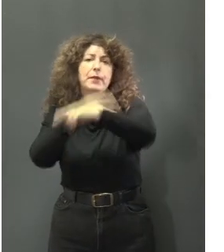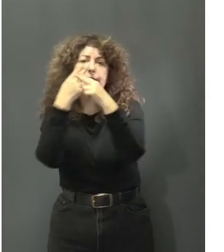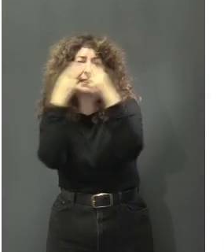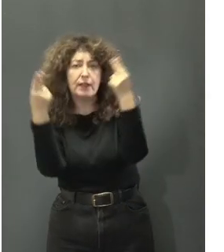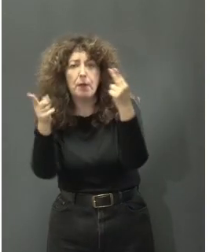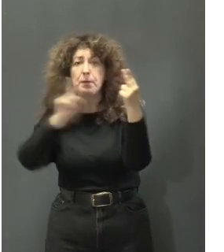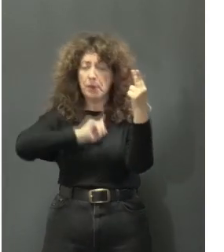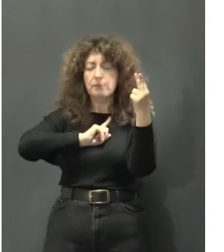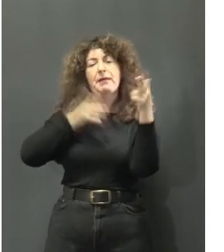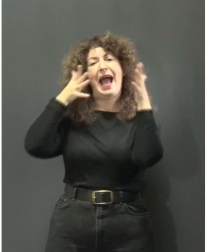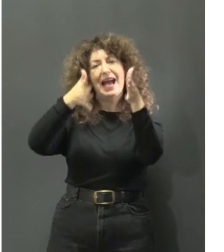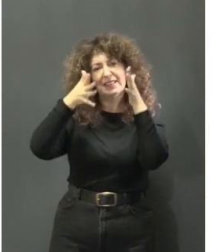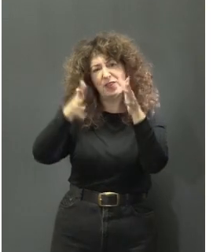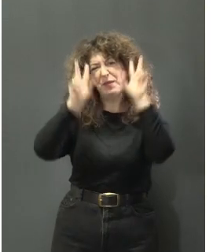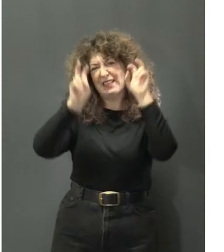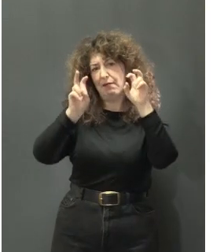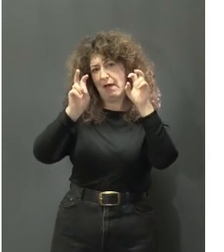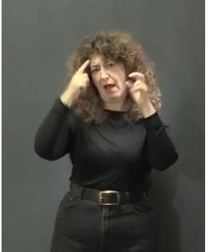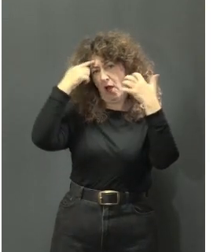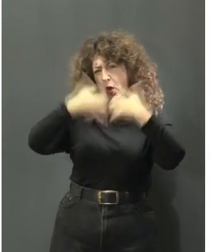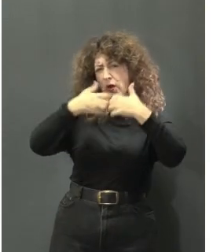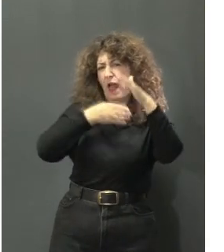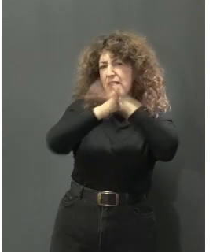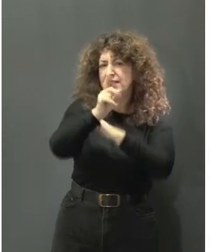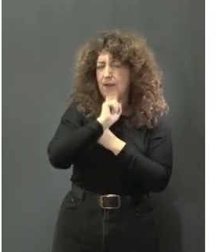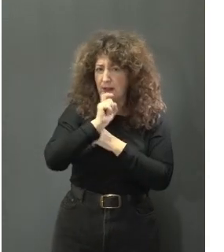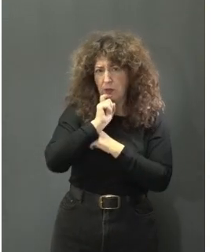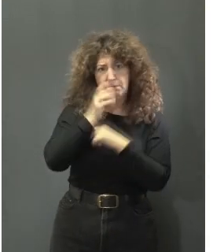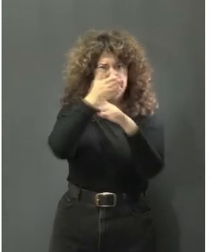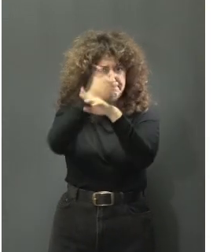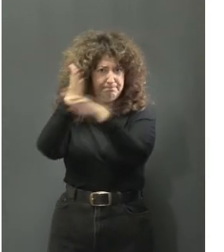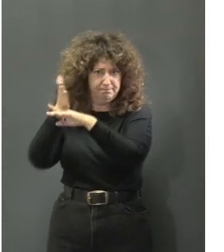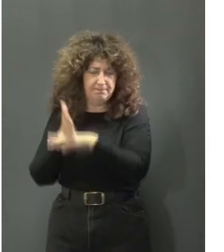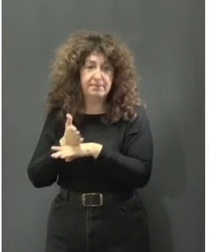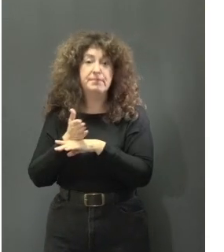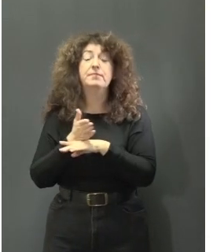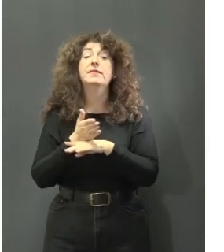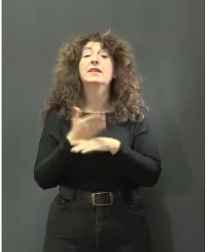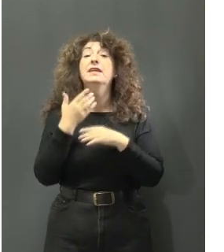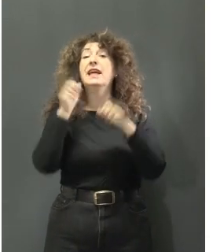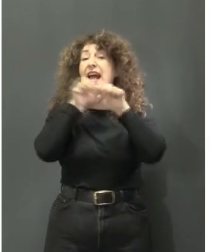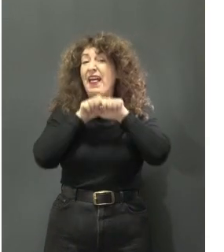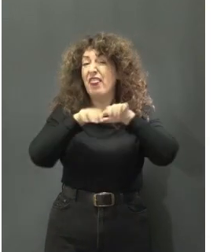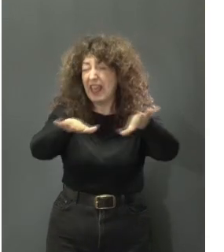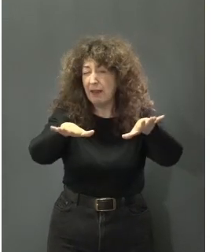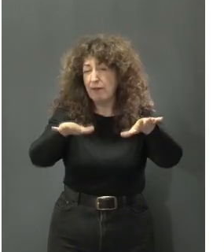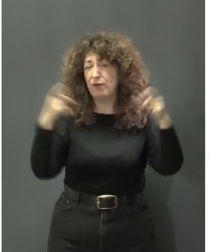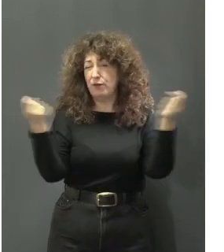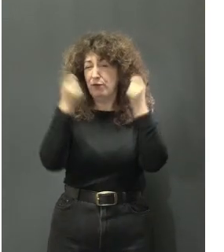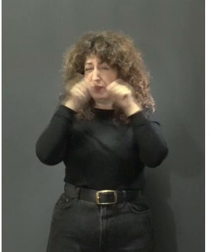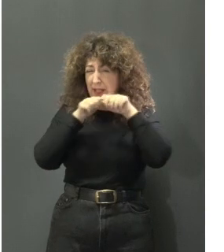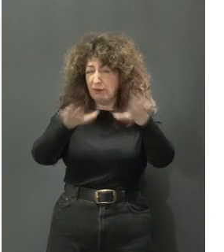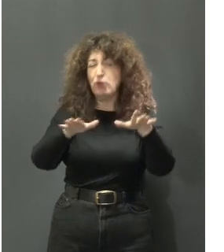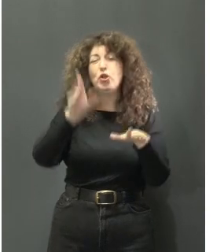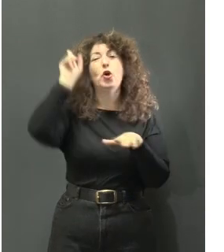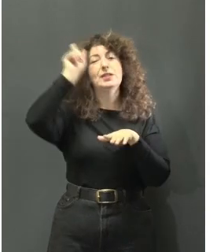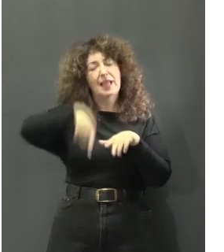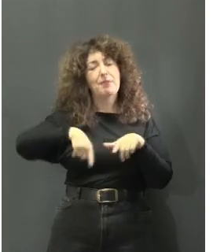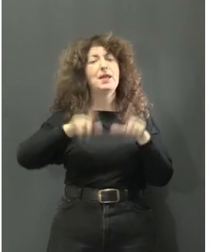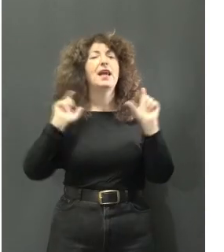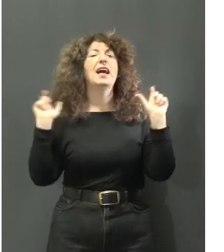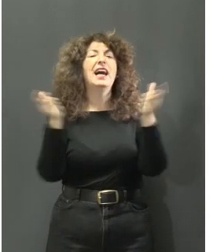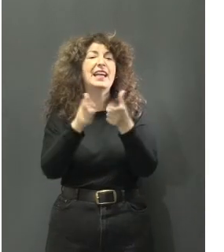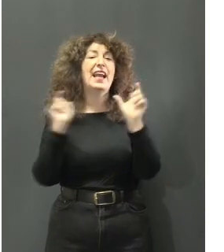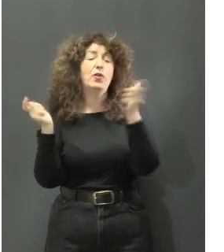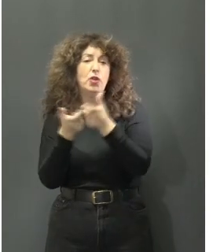públicas. Entonces, mediante difusión, a través de reuniones que hemos tenido por